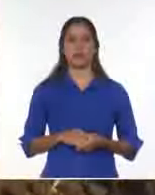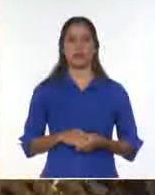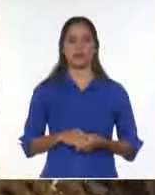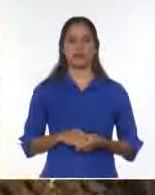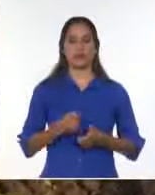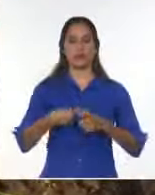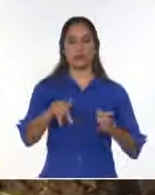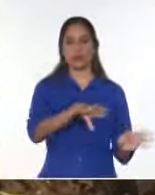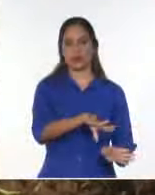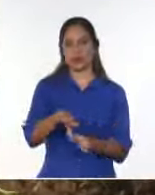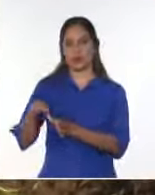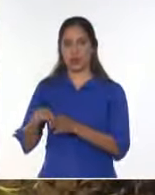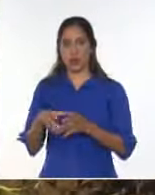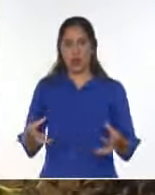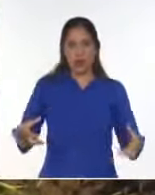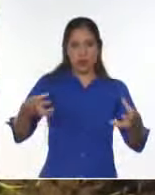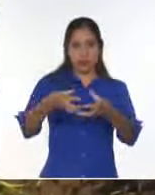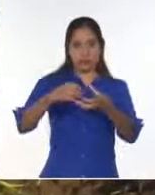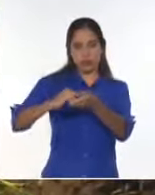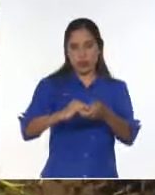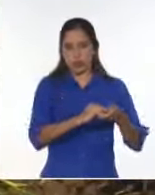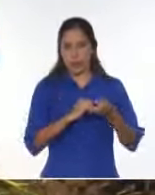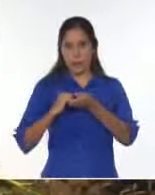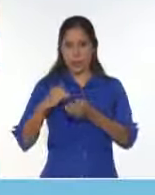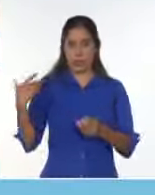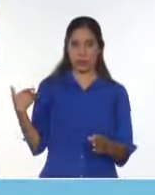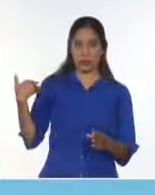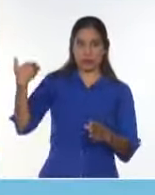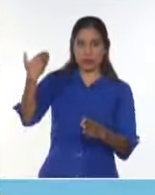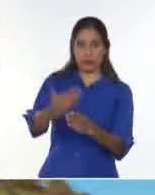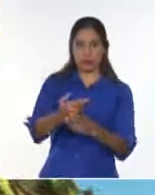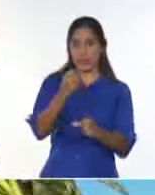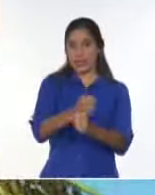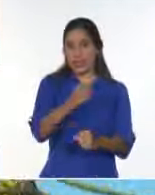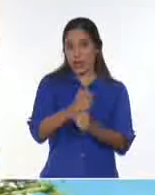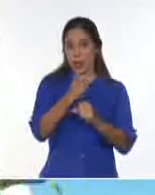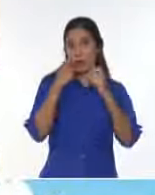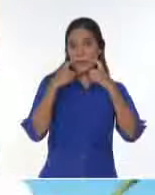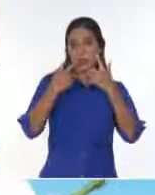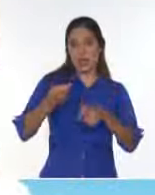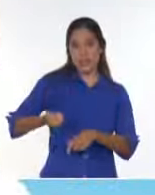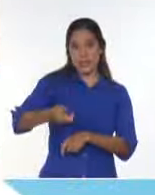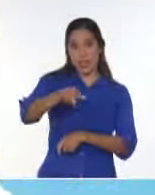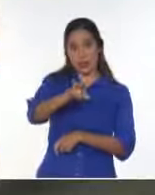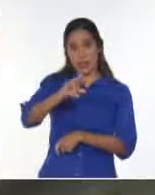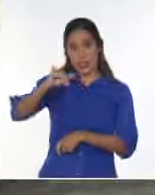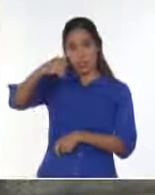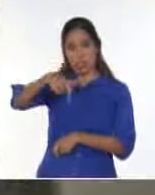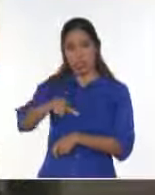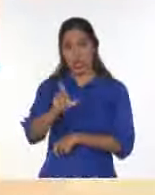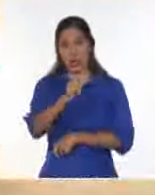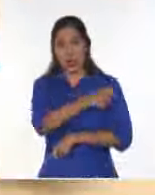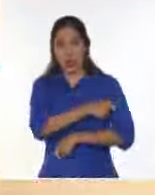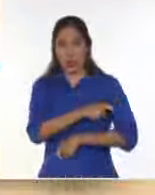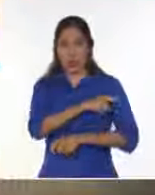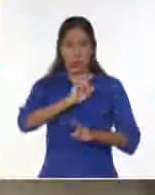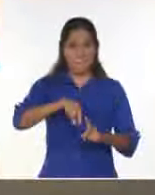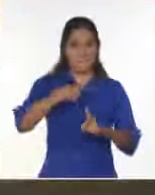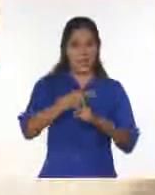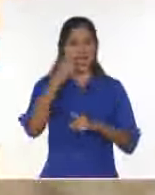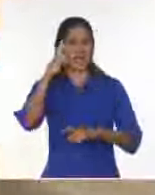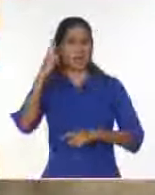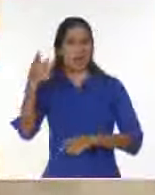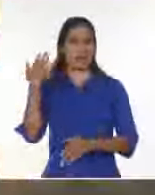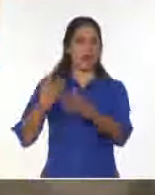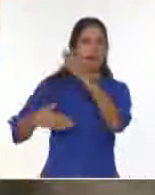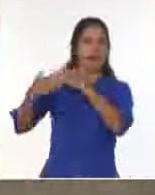Así lo hicieron miles de cubanos para sumarse a las jornadas productivas en saludo a las gloriosas fechas de julio. Fue más que un homenaje a quienes se consagraron a la